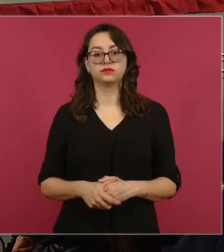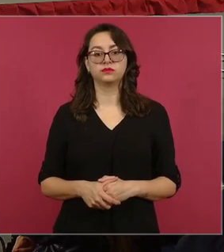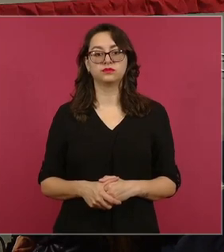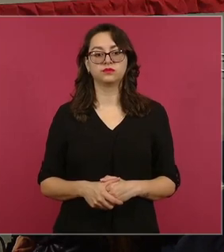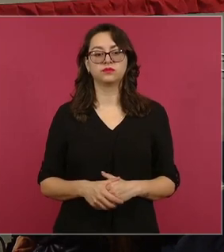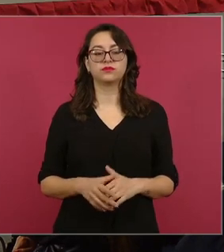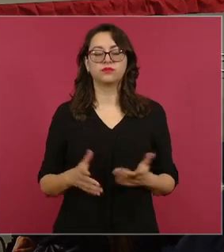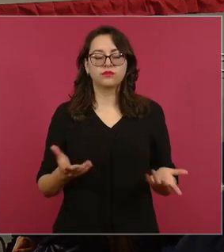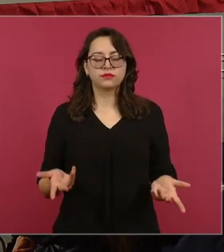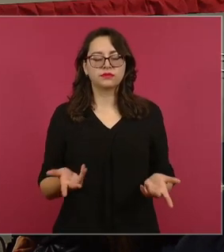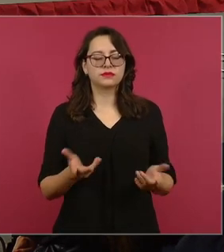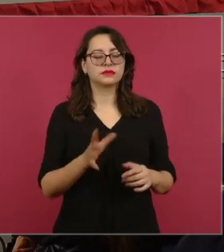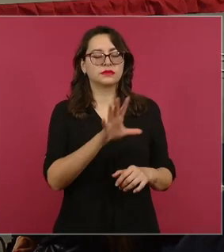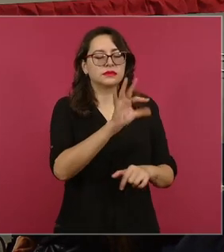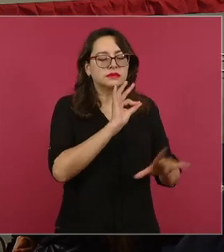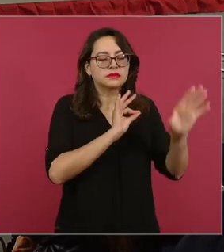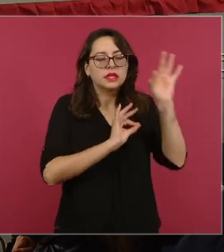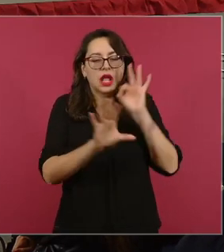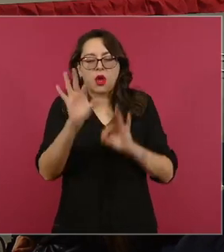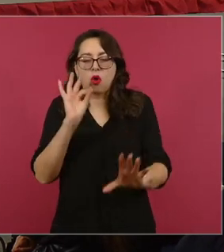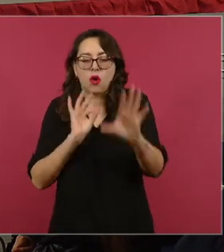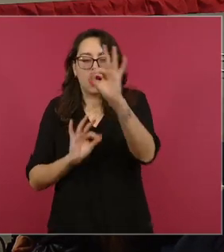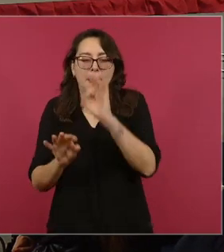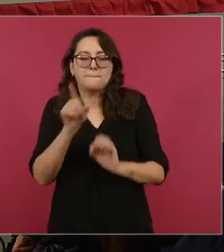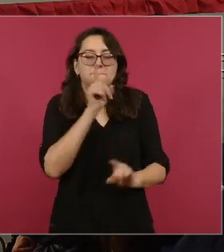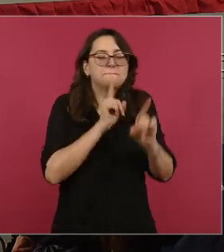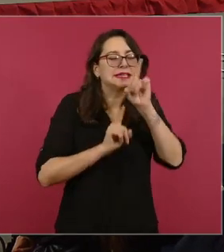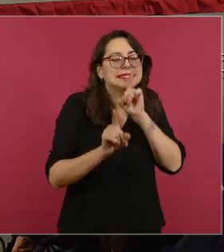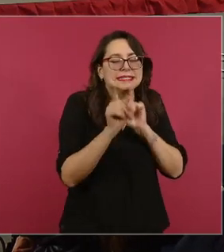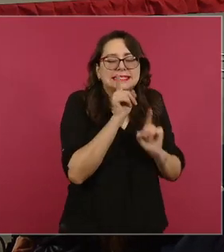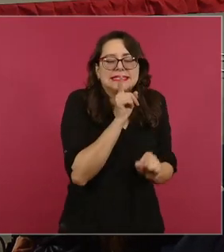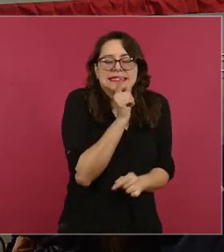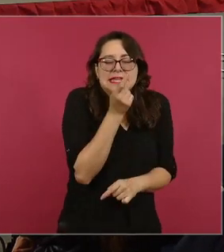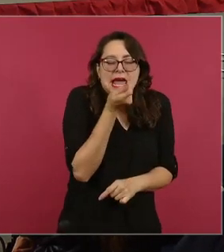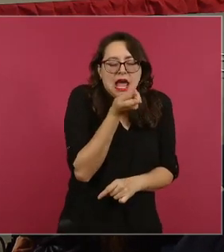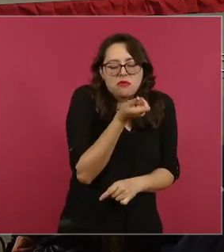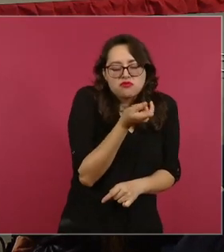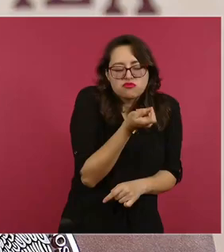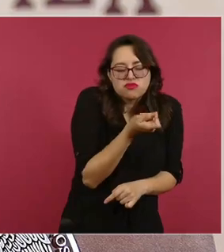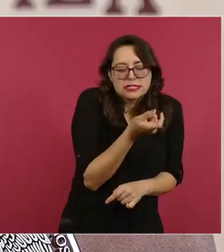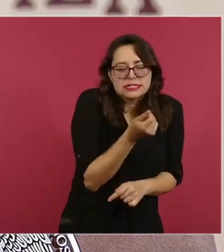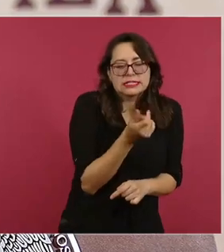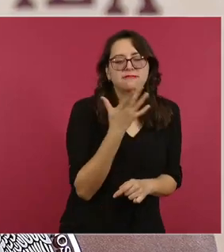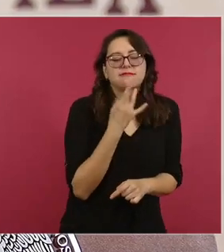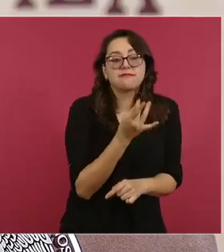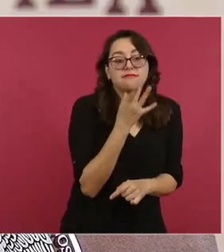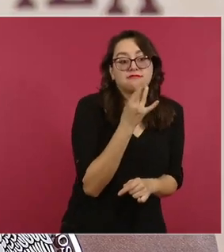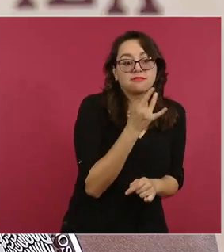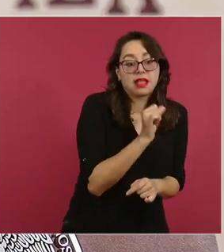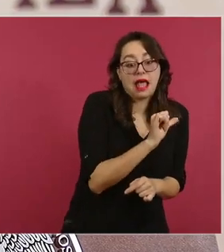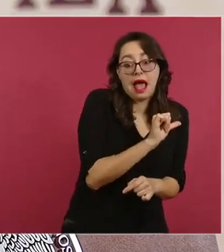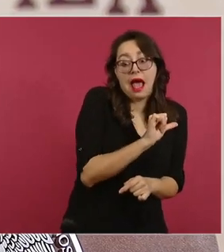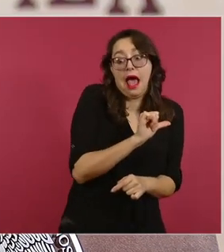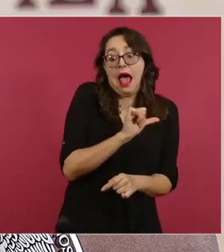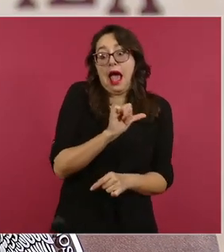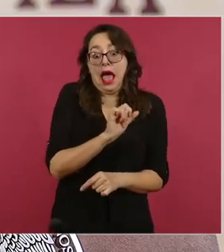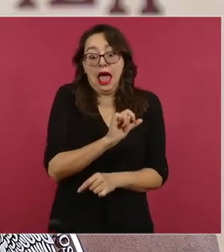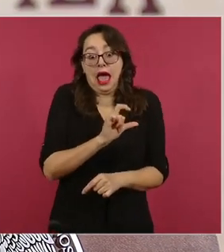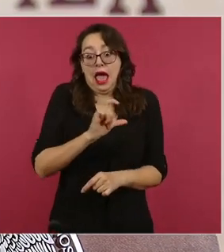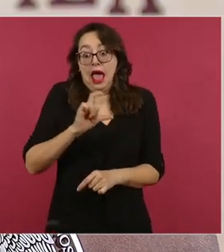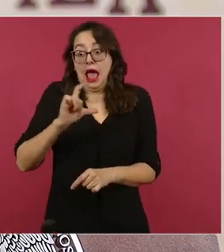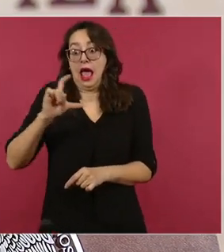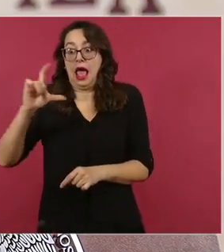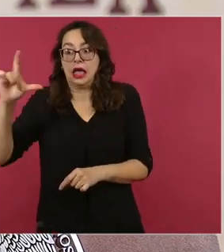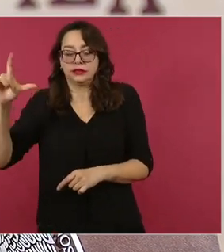menor a mayor intensidad. Vamos con la primera, que seguramente ustedes vieron. Tesla sí